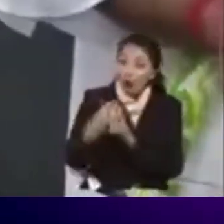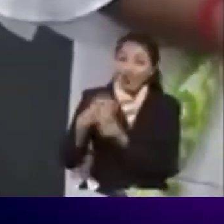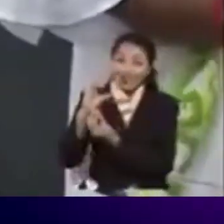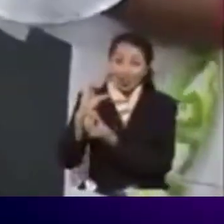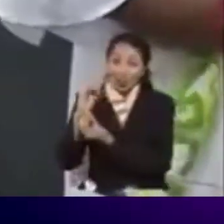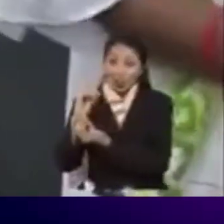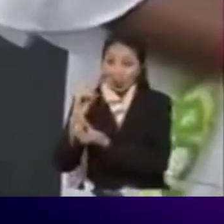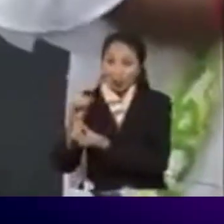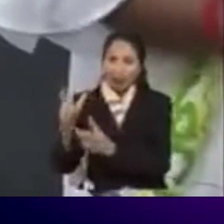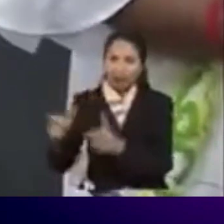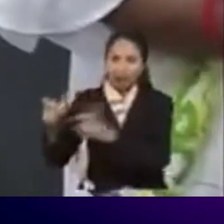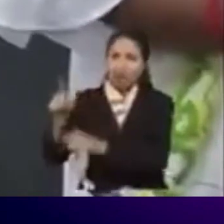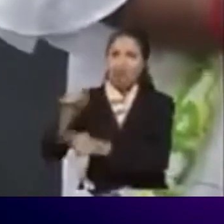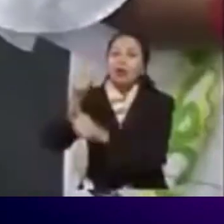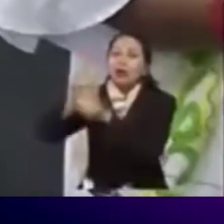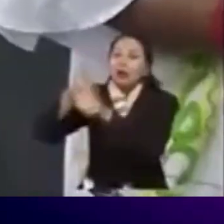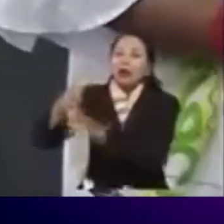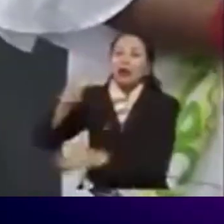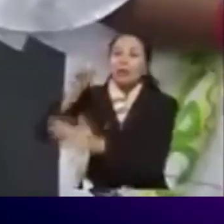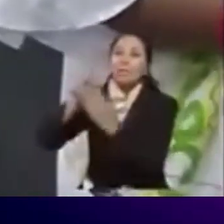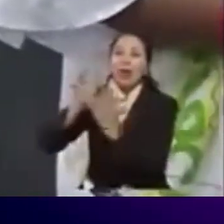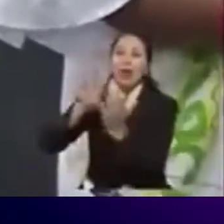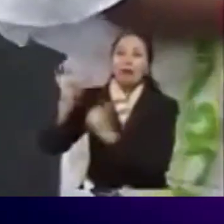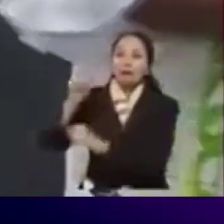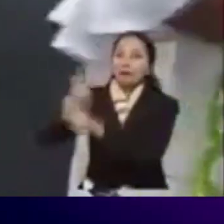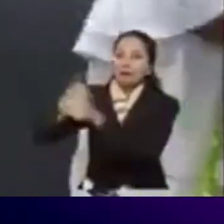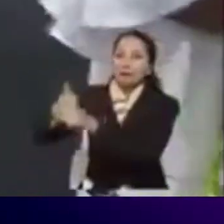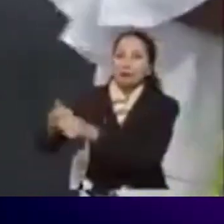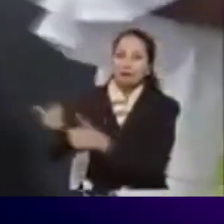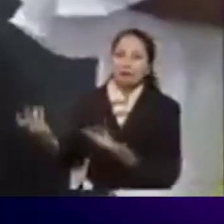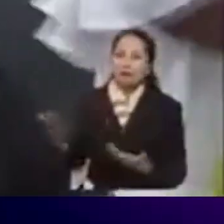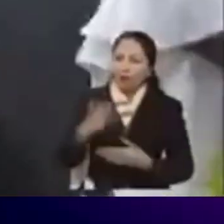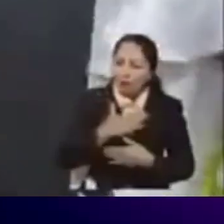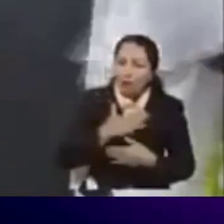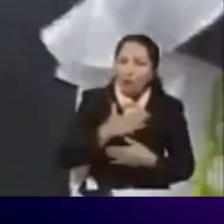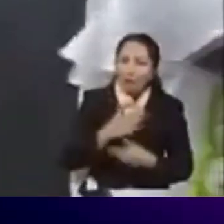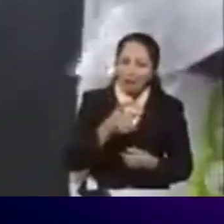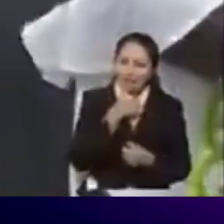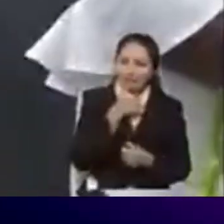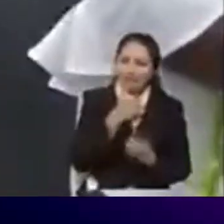Centro Democrático costó 1.900 millones de pesos y nosotros